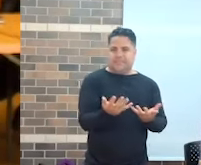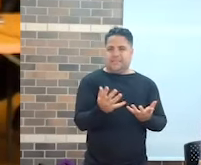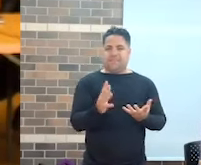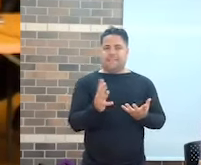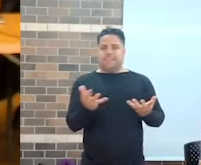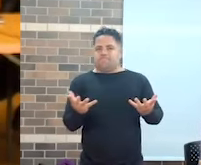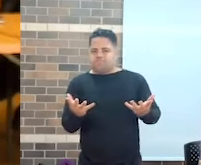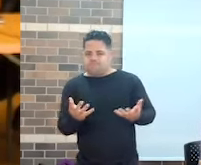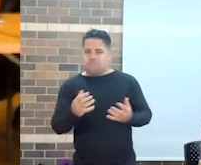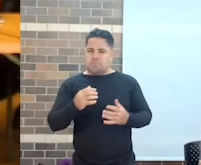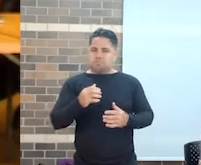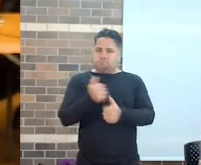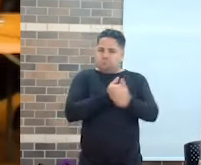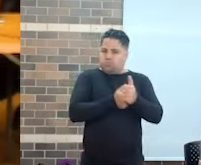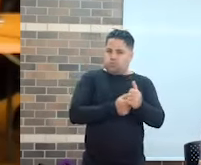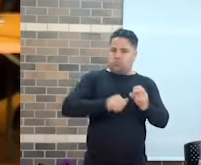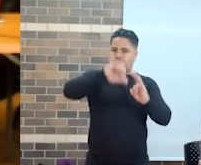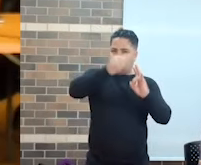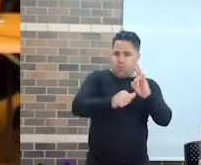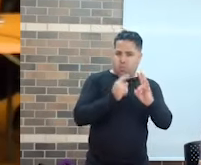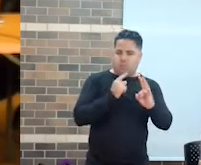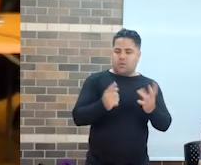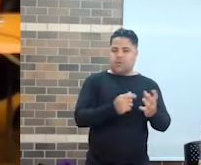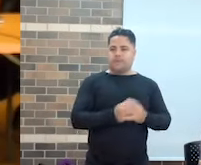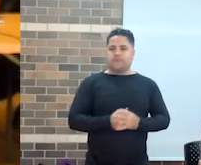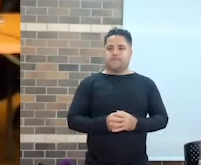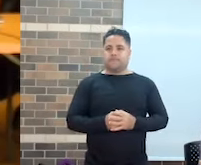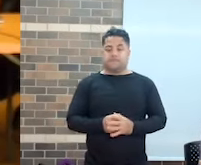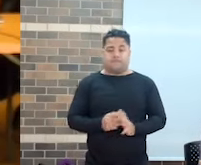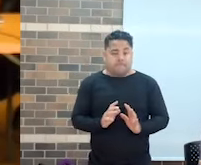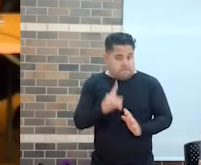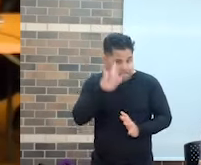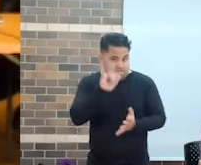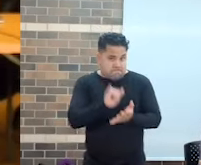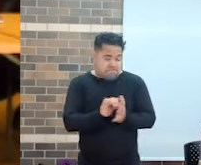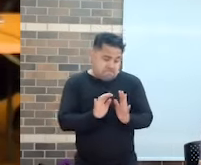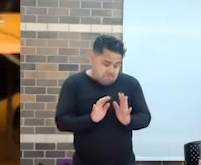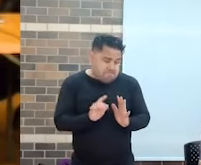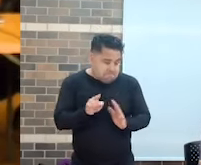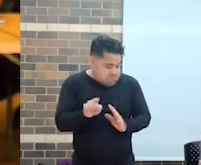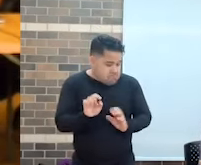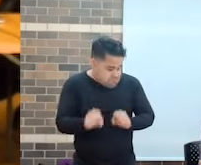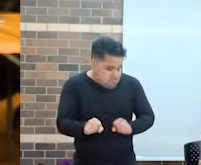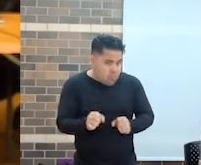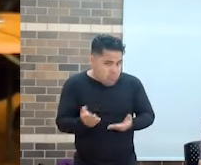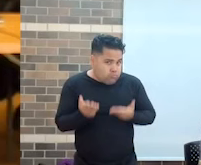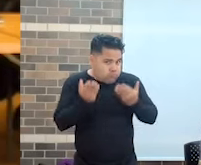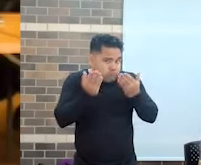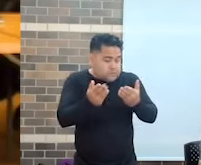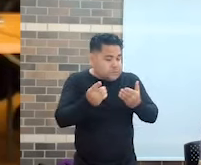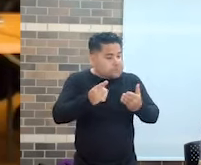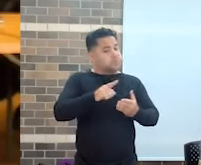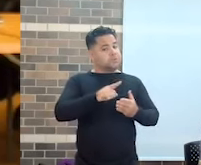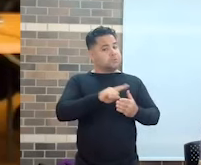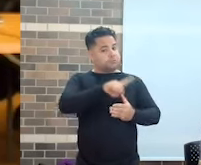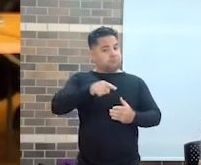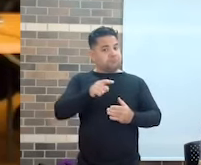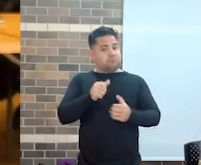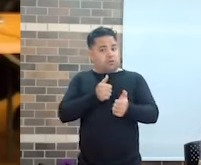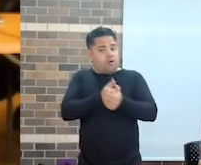más cualitativas. Entonces, creería pues que por ahí podría ser una vía de seguir acompañando